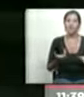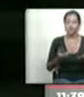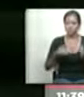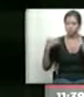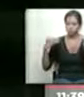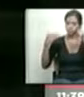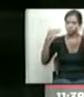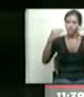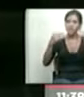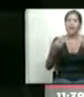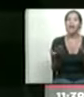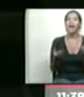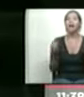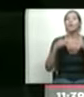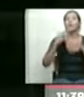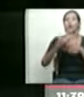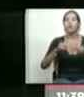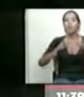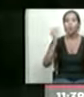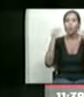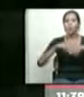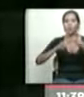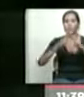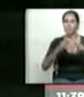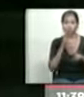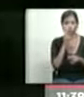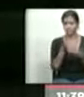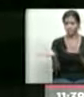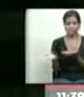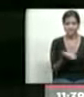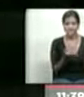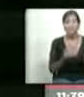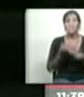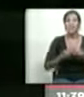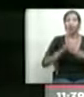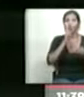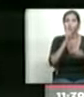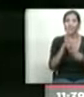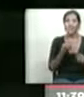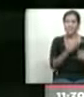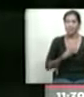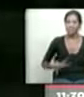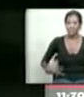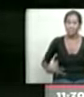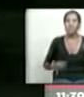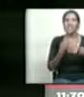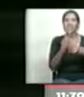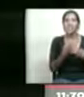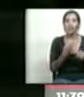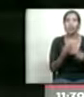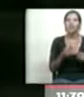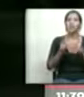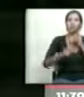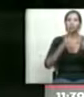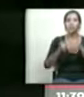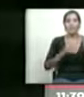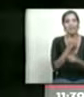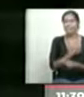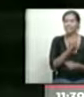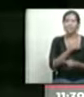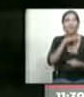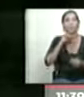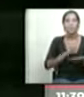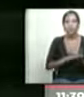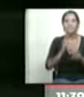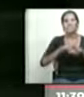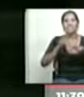al acuerdo de paz. ¡Qué horrible recibimiento! Y para hacerlo aún más horrible, la vicepresidenta Marta Lucha salió a decir en un tuit que lamentaba la muerte de